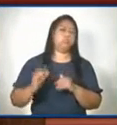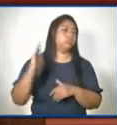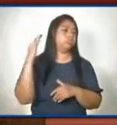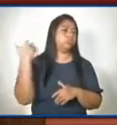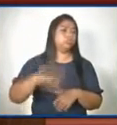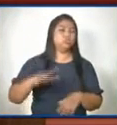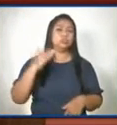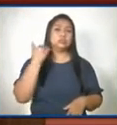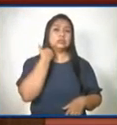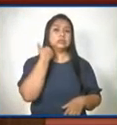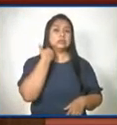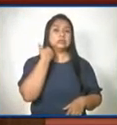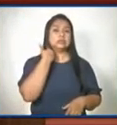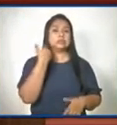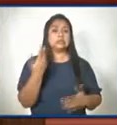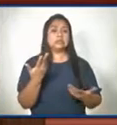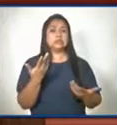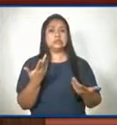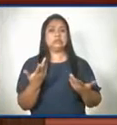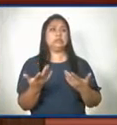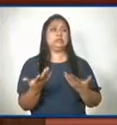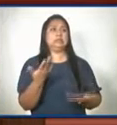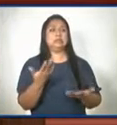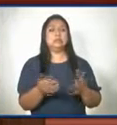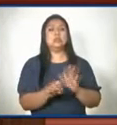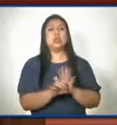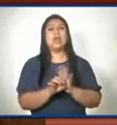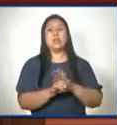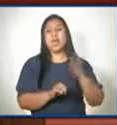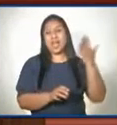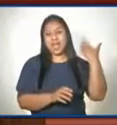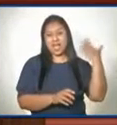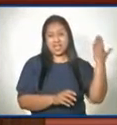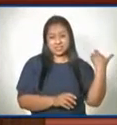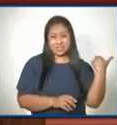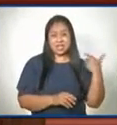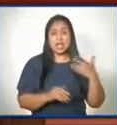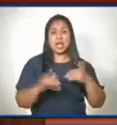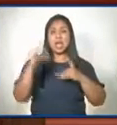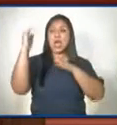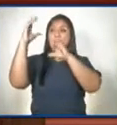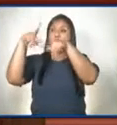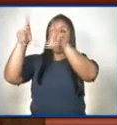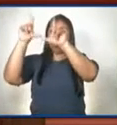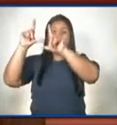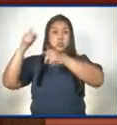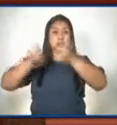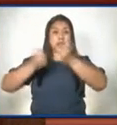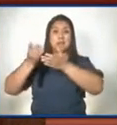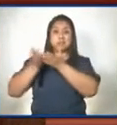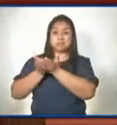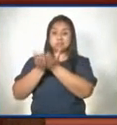exponencialmente. O sea, estamos hablando de que si antes un contenedor le costaba